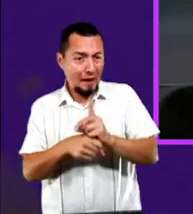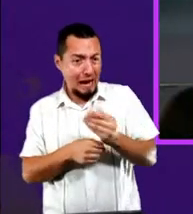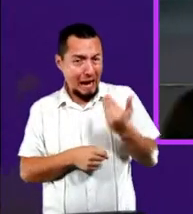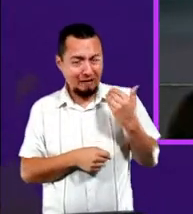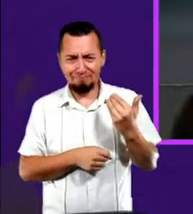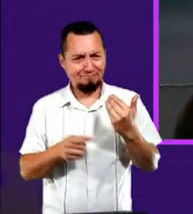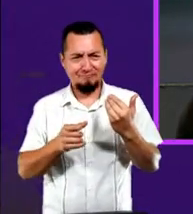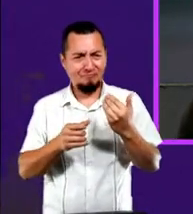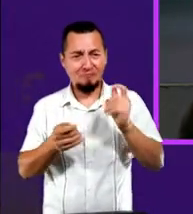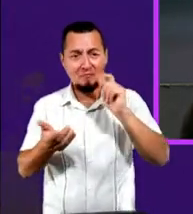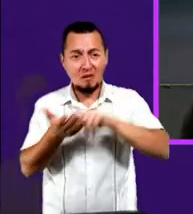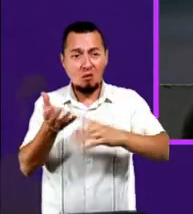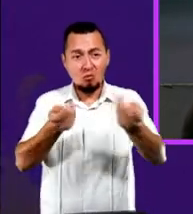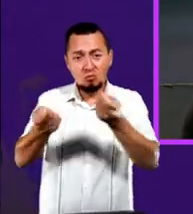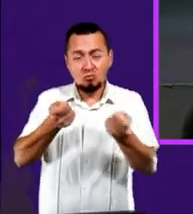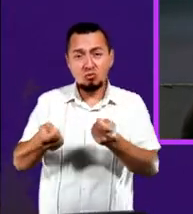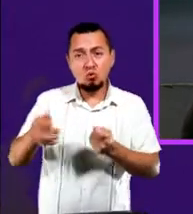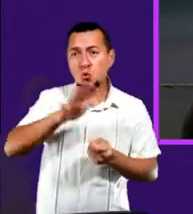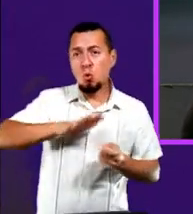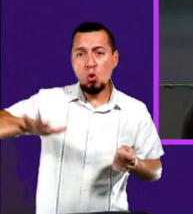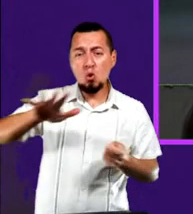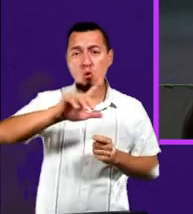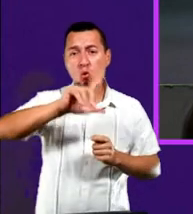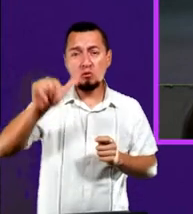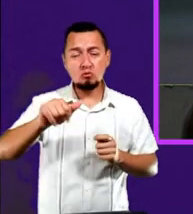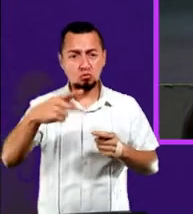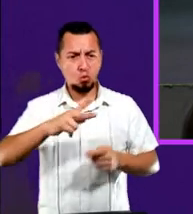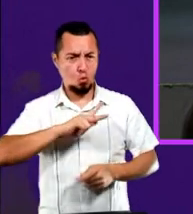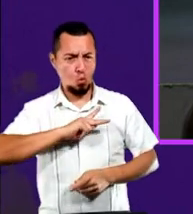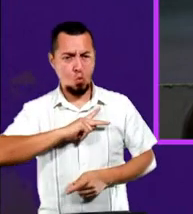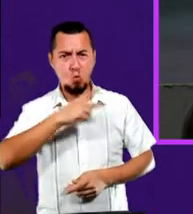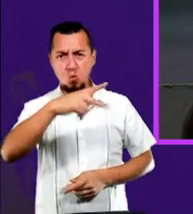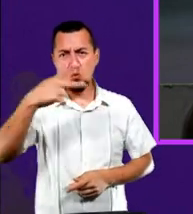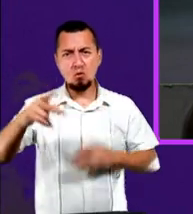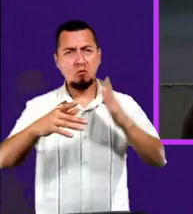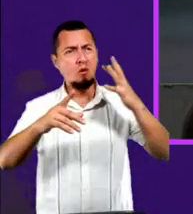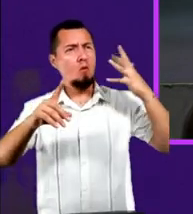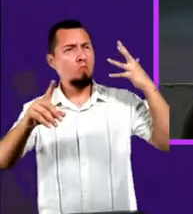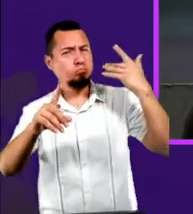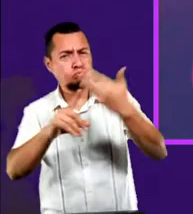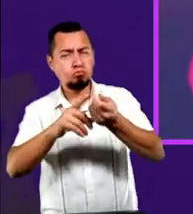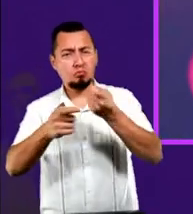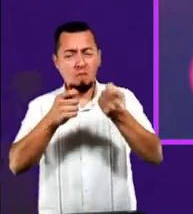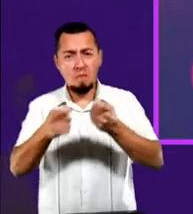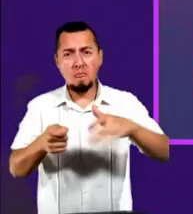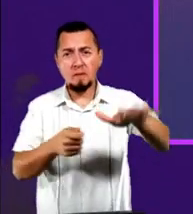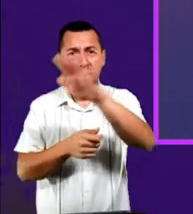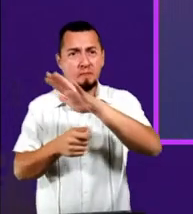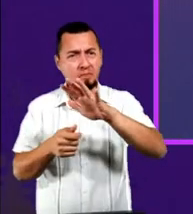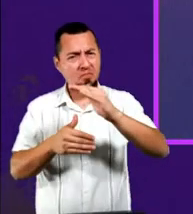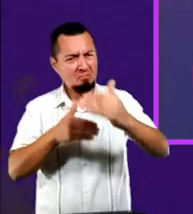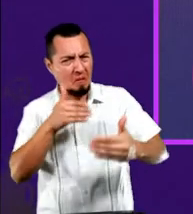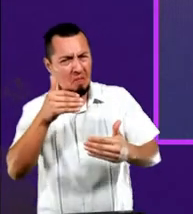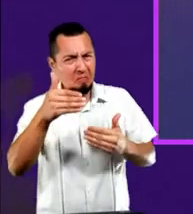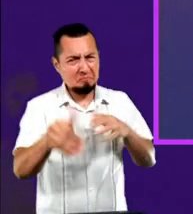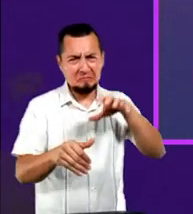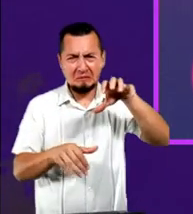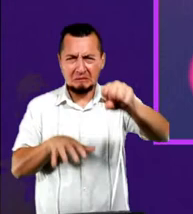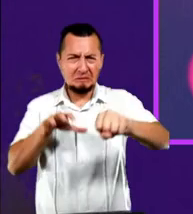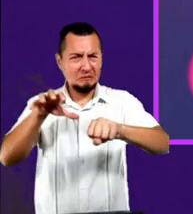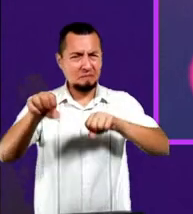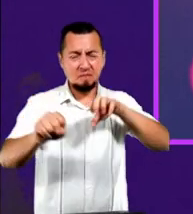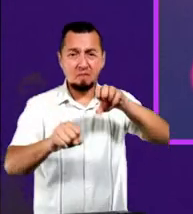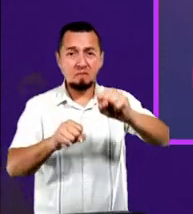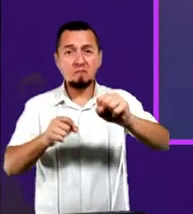fue un largo proceso que se fue construyendo desde lo que se conoce como la conquista, que aquí